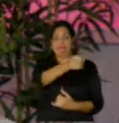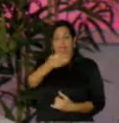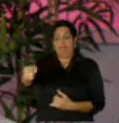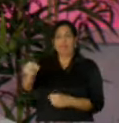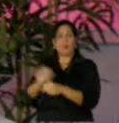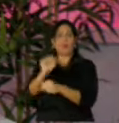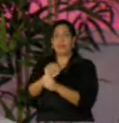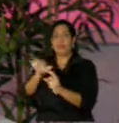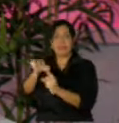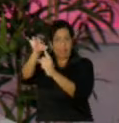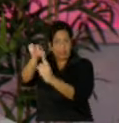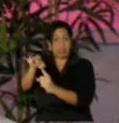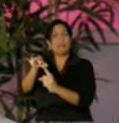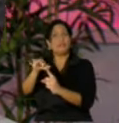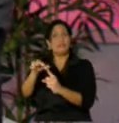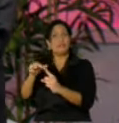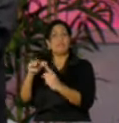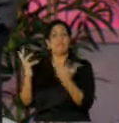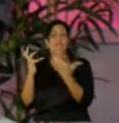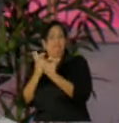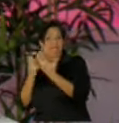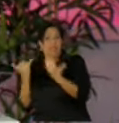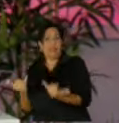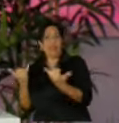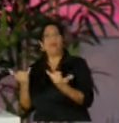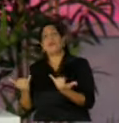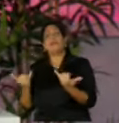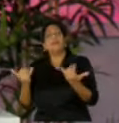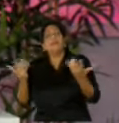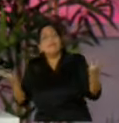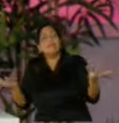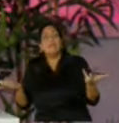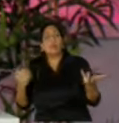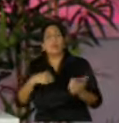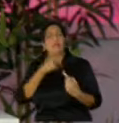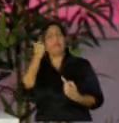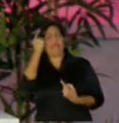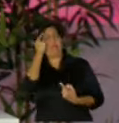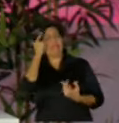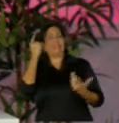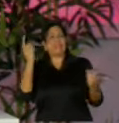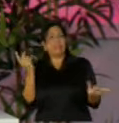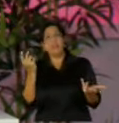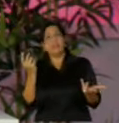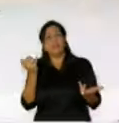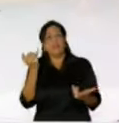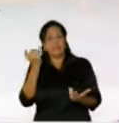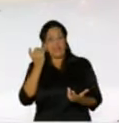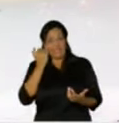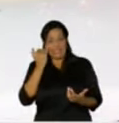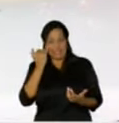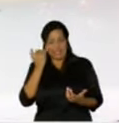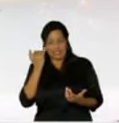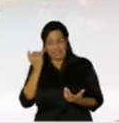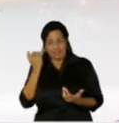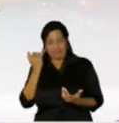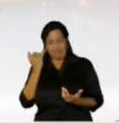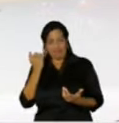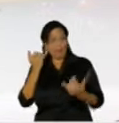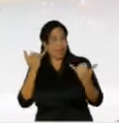nos van a estar explicando y que va en armonía con quizás una pregunta, ¿verdad? ¿Dónde estaríamos si no hubiésemos tomado las medidas que